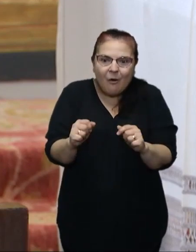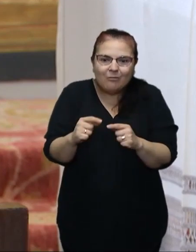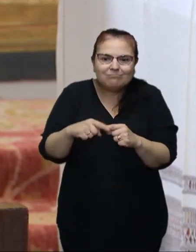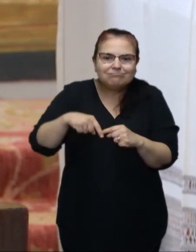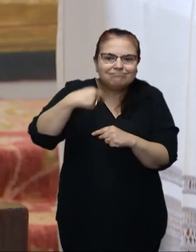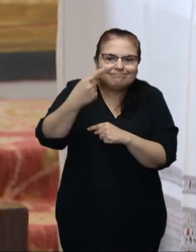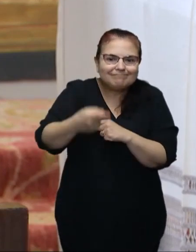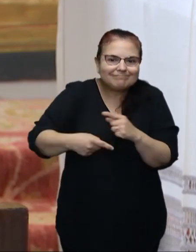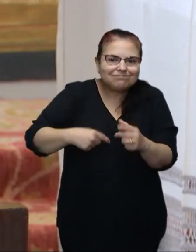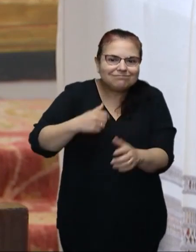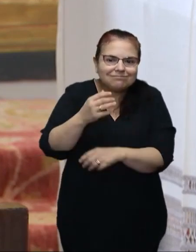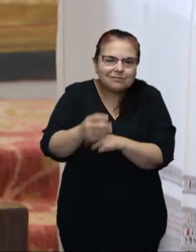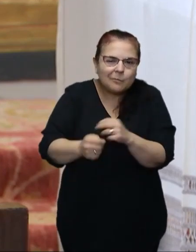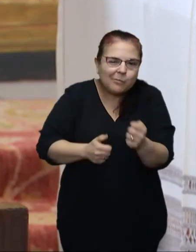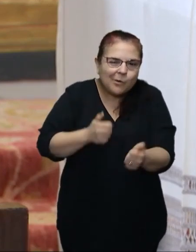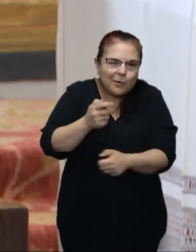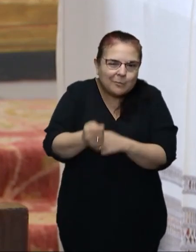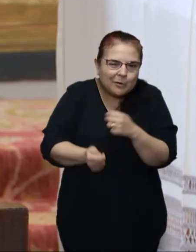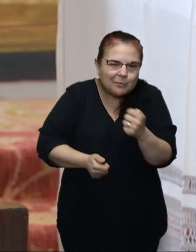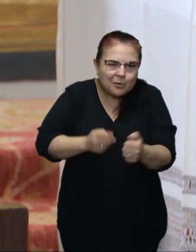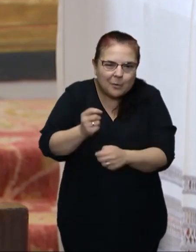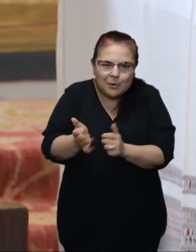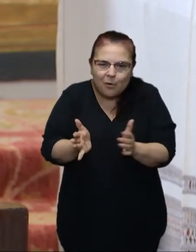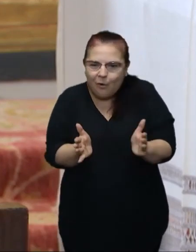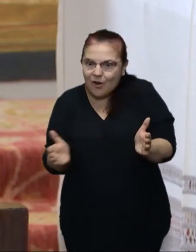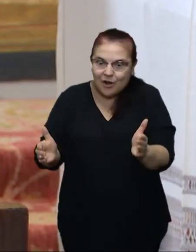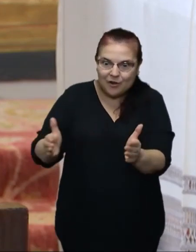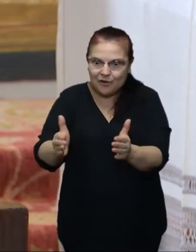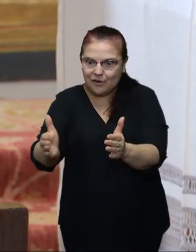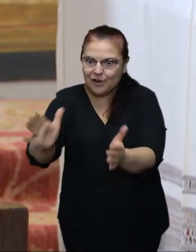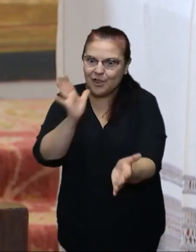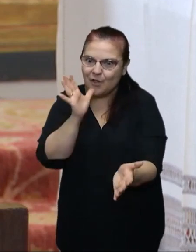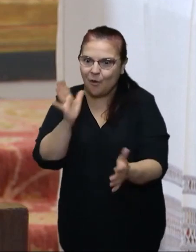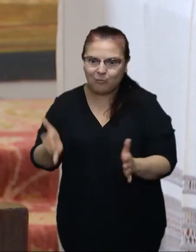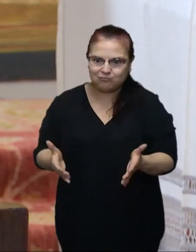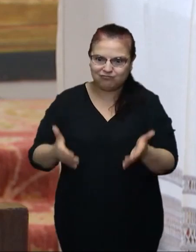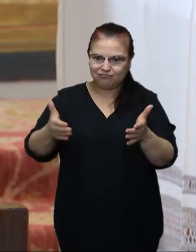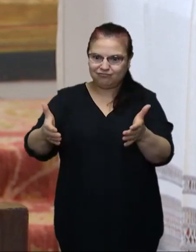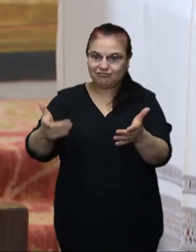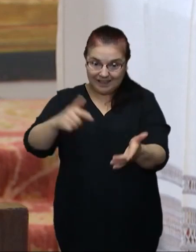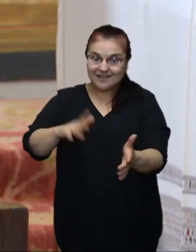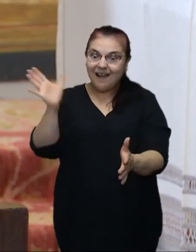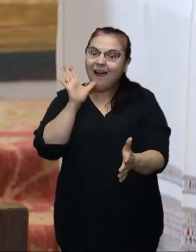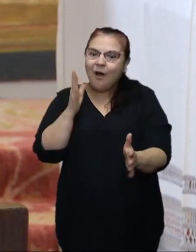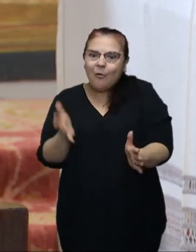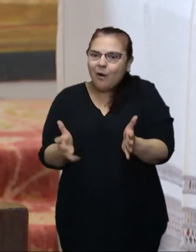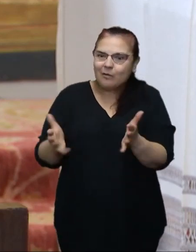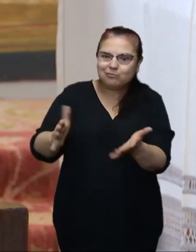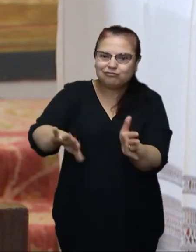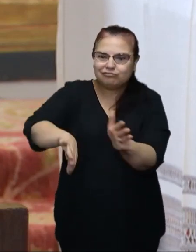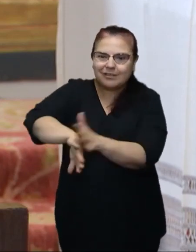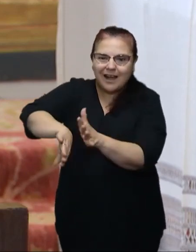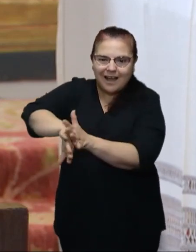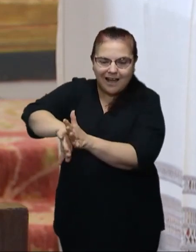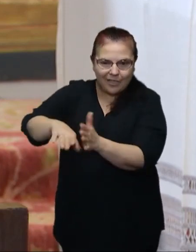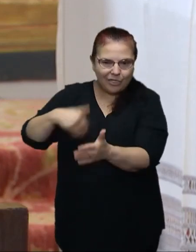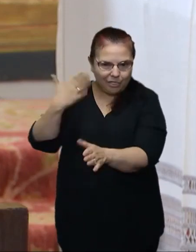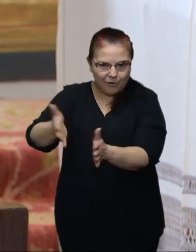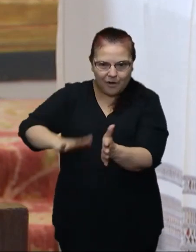convirtiendo en un río impresionante. Estas aguas fluyen hacia la zona